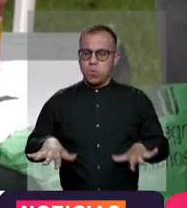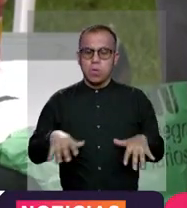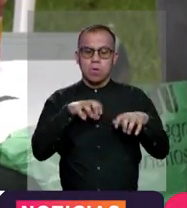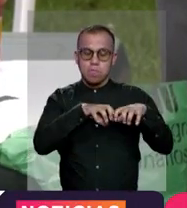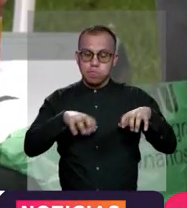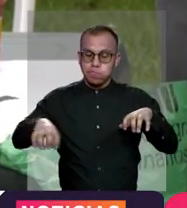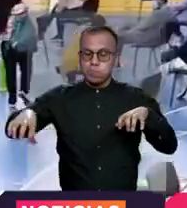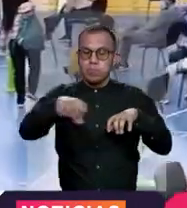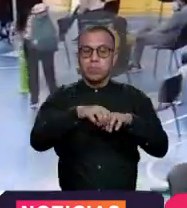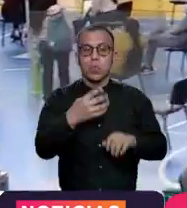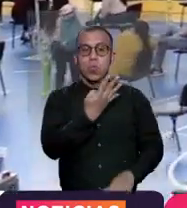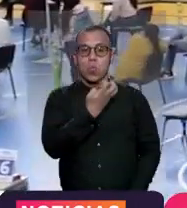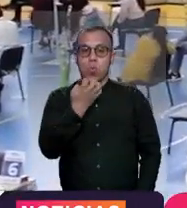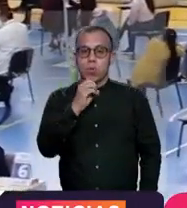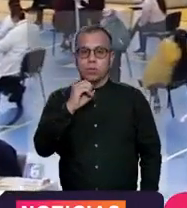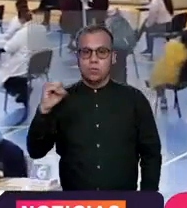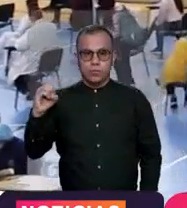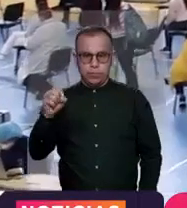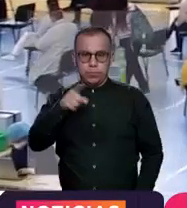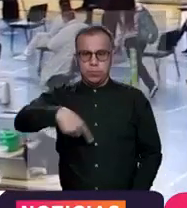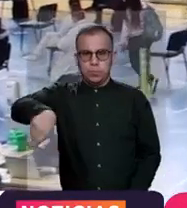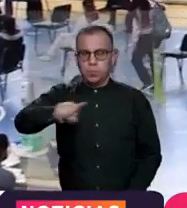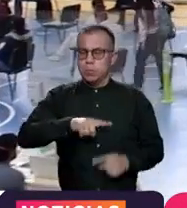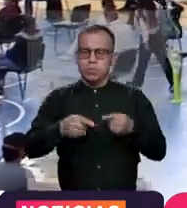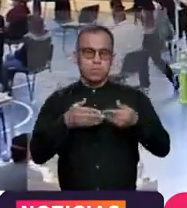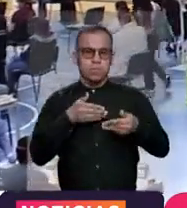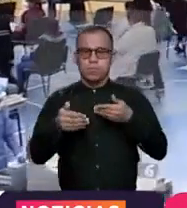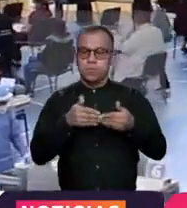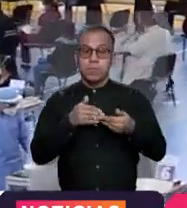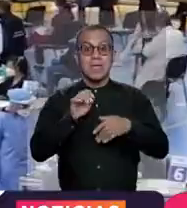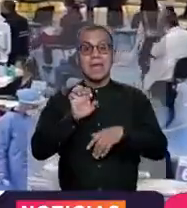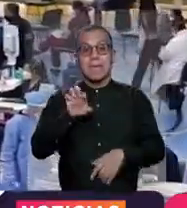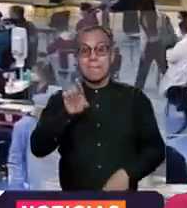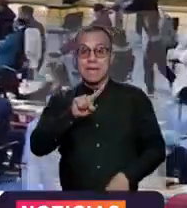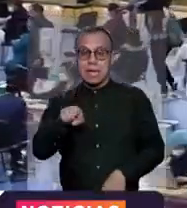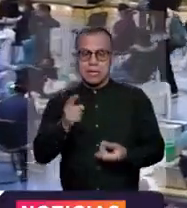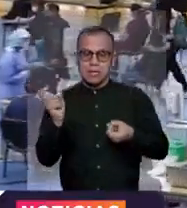los 400 puntos habilitados en Bogotá, sin importar la EPS a la que pertenece.